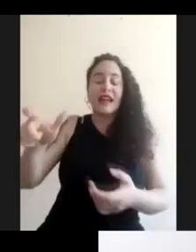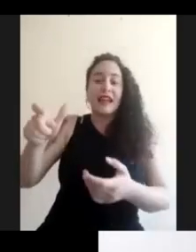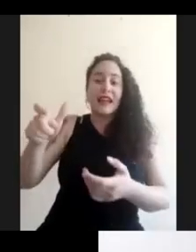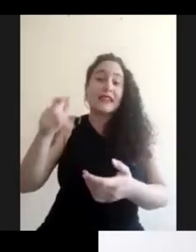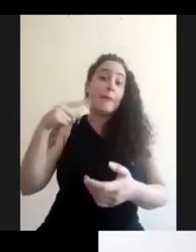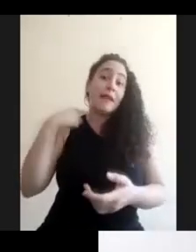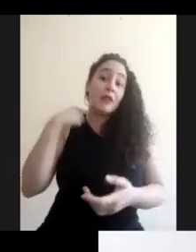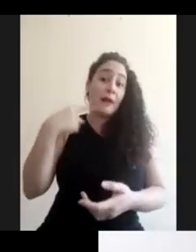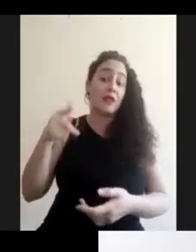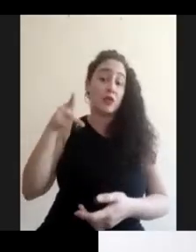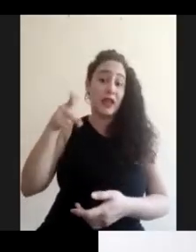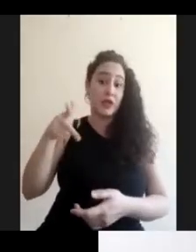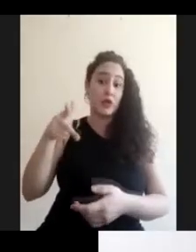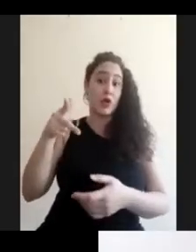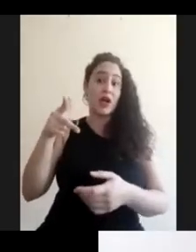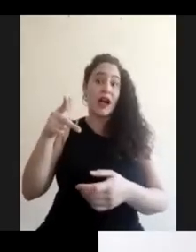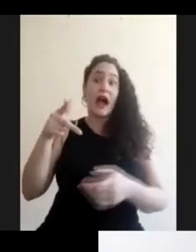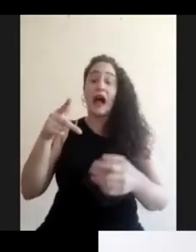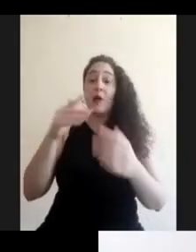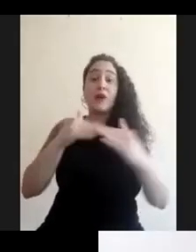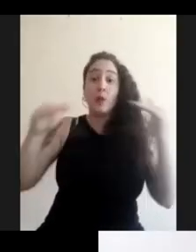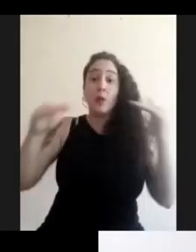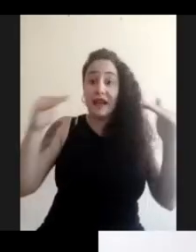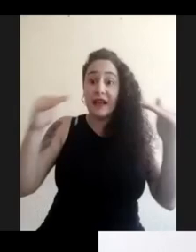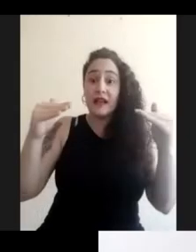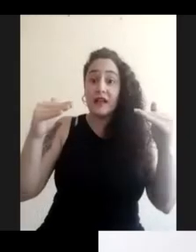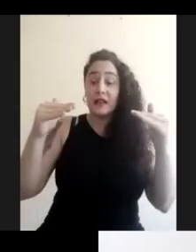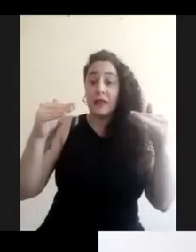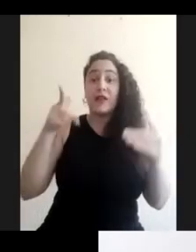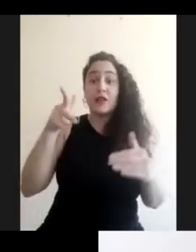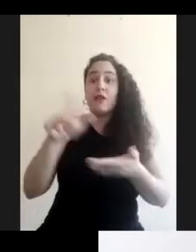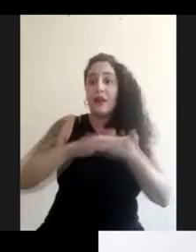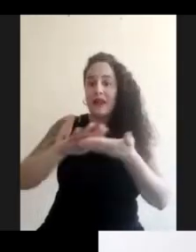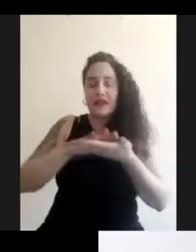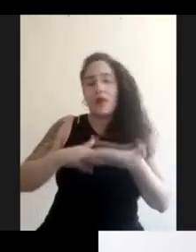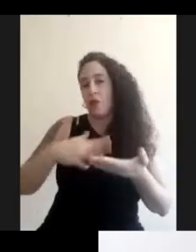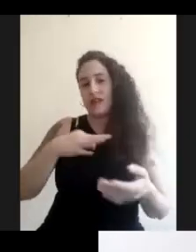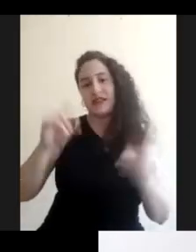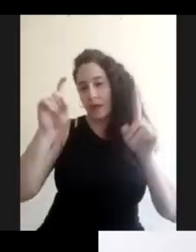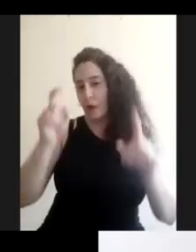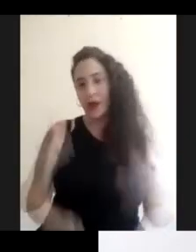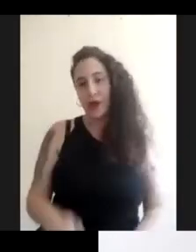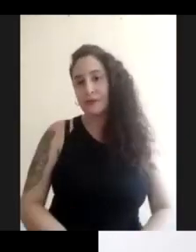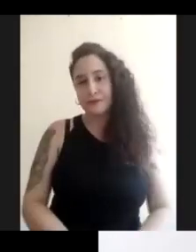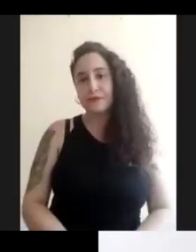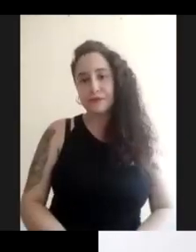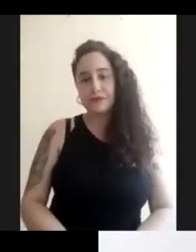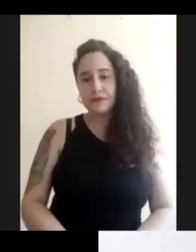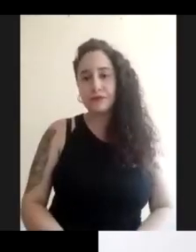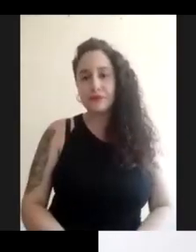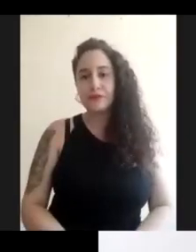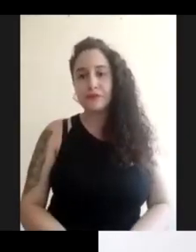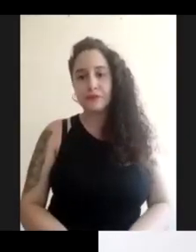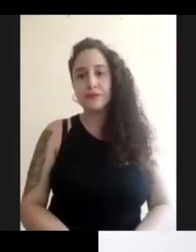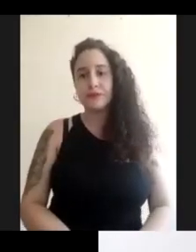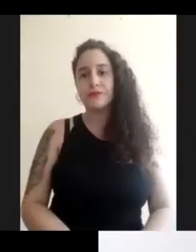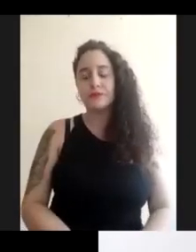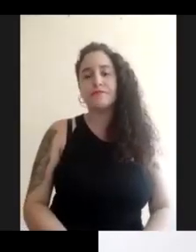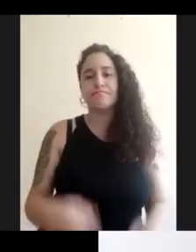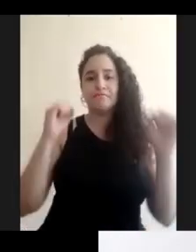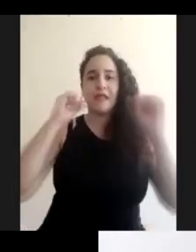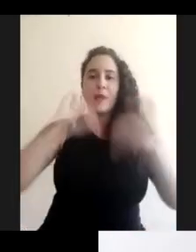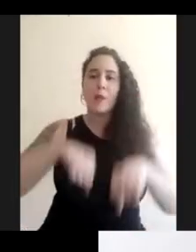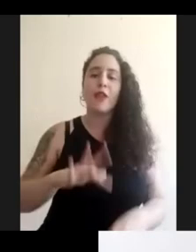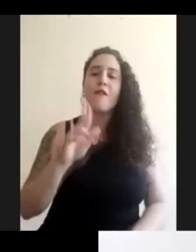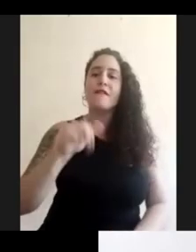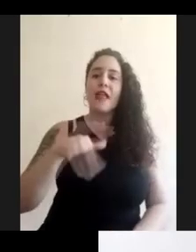personas que están viendo perdido su derecho a una igualdad y a un derecho fundamental como puede ser la educación. De acuerdo.